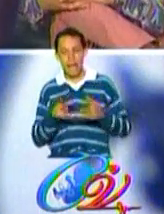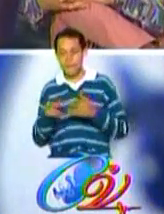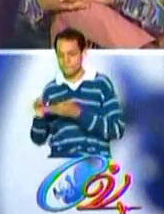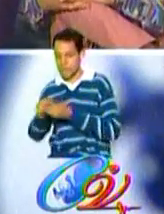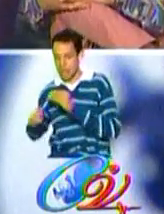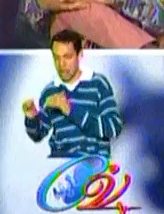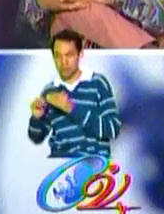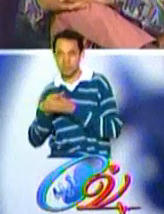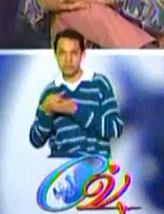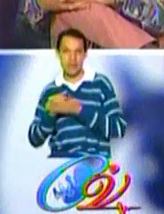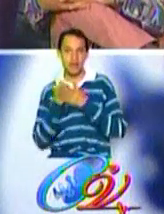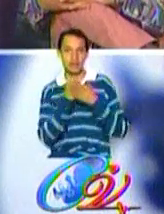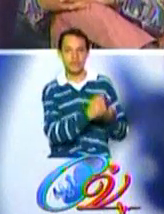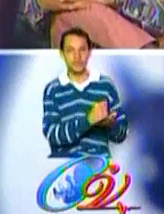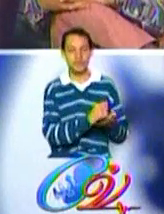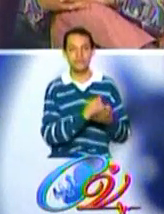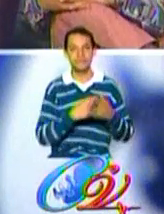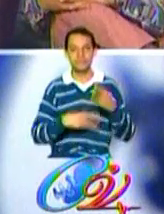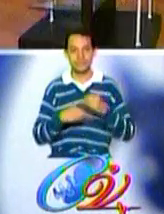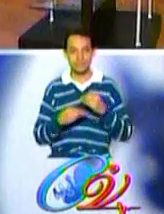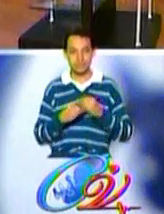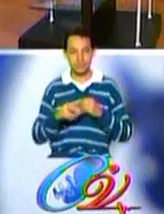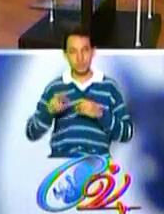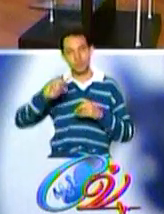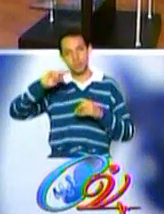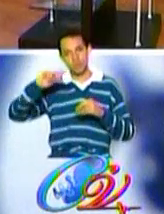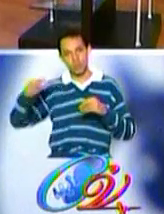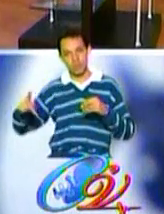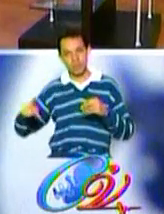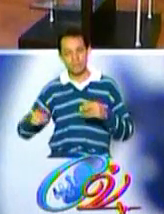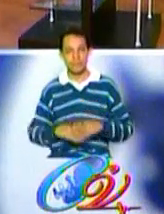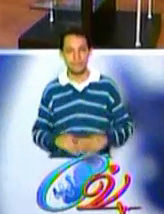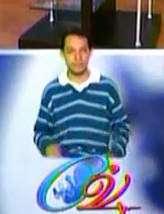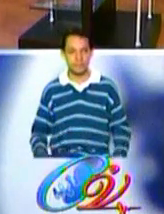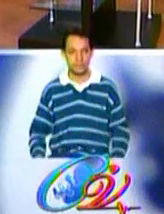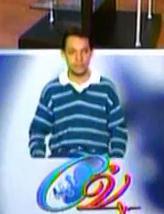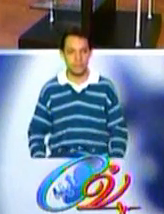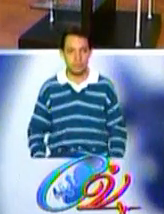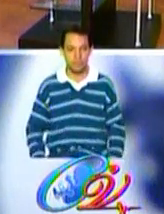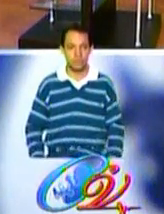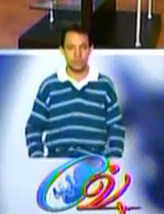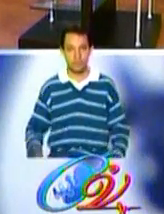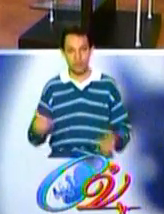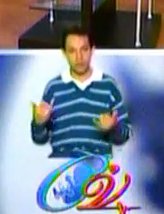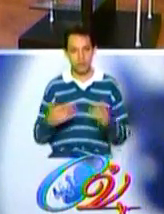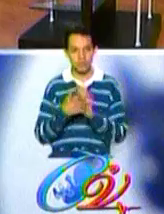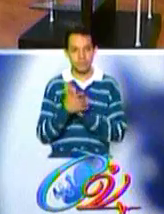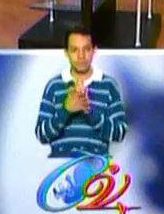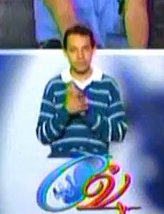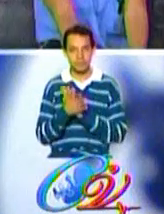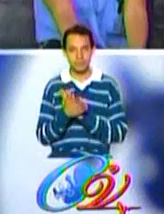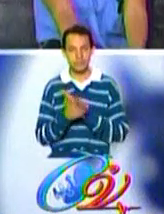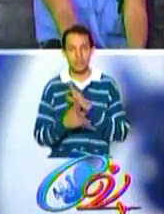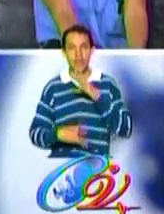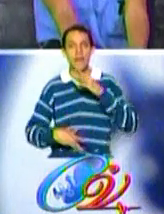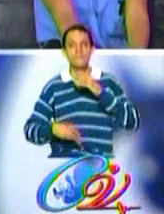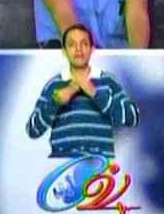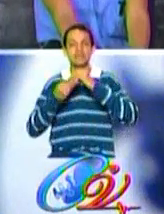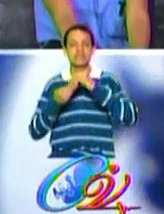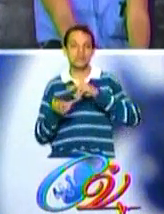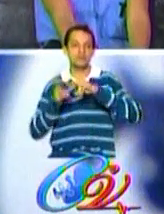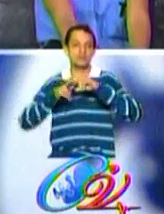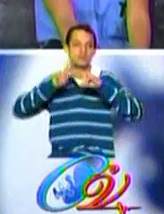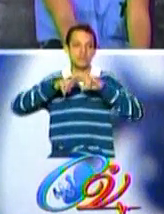Sí. En la siguiente diapositiva, bueno, este es otro que utilizamos, que es para aumentar, pues obviamente,